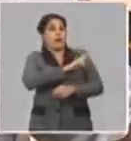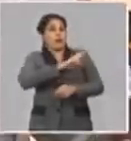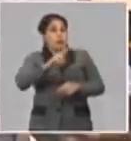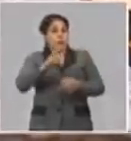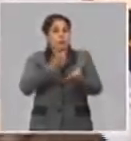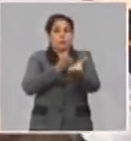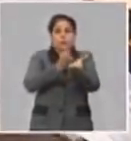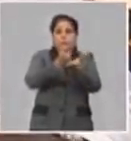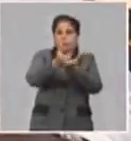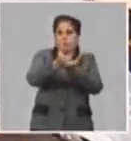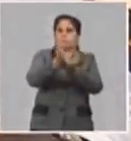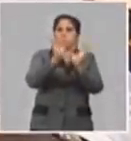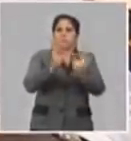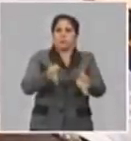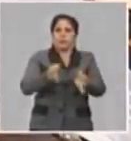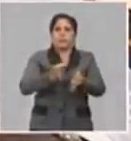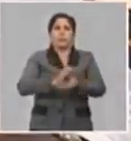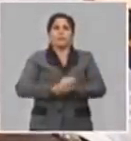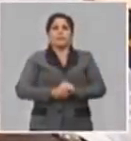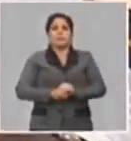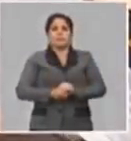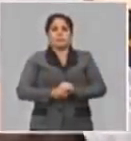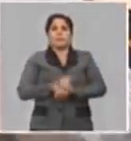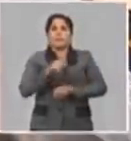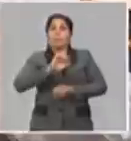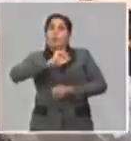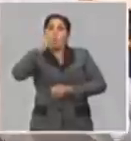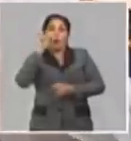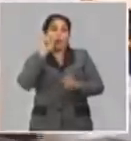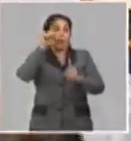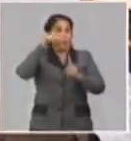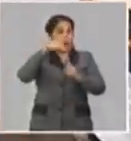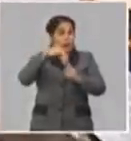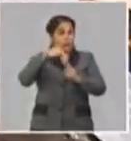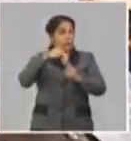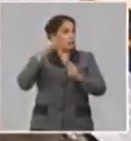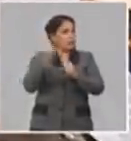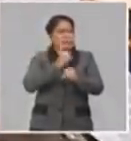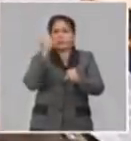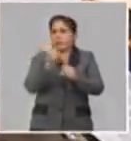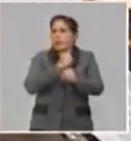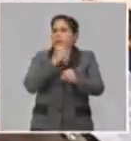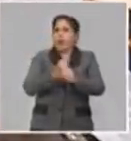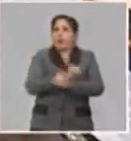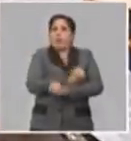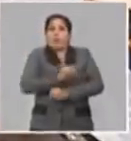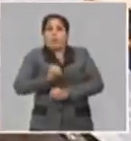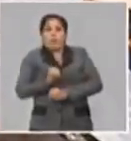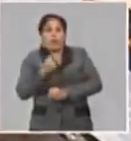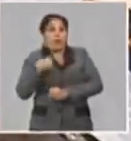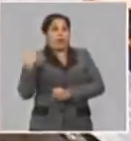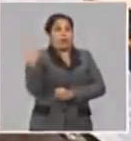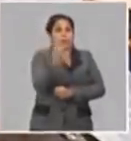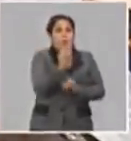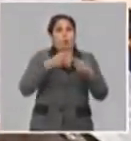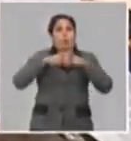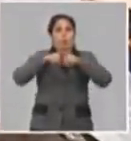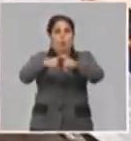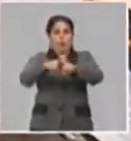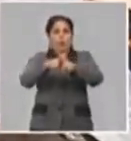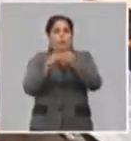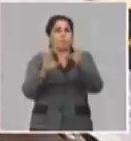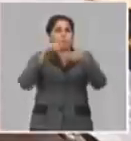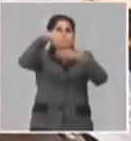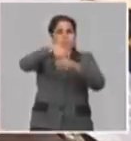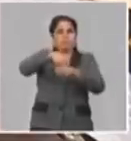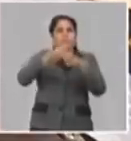la obra de la revolución. Para lograr estos objetivos tendremos que trabajar con mucha integración, coordinación,